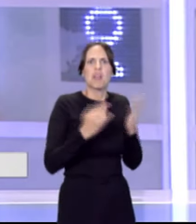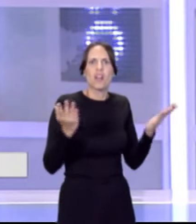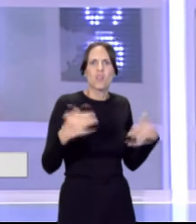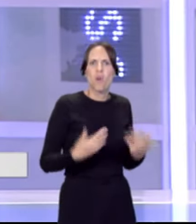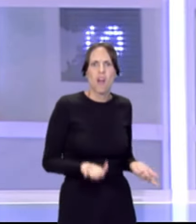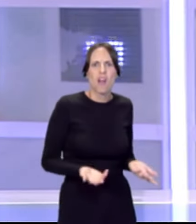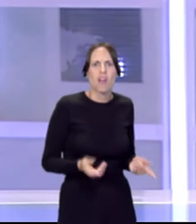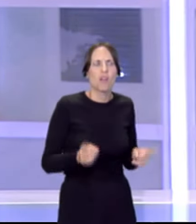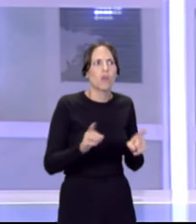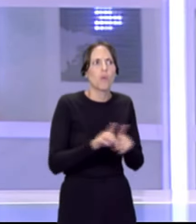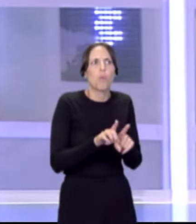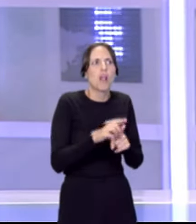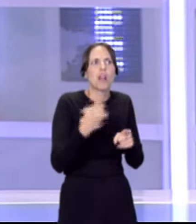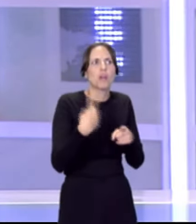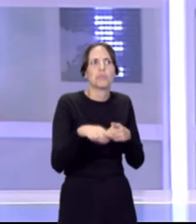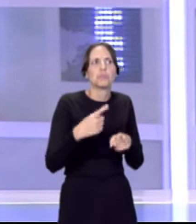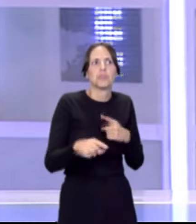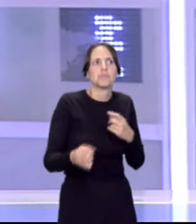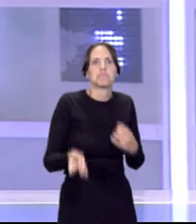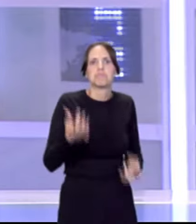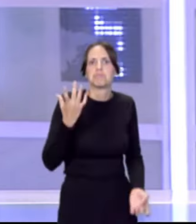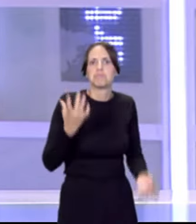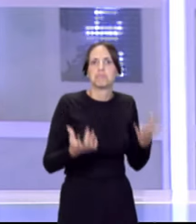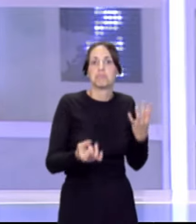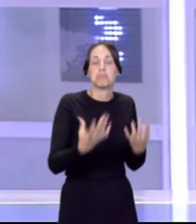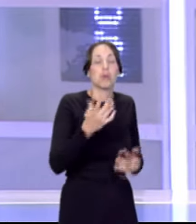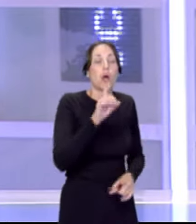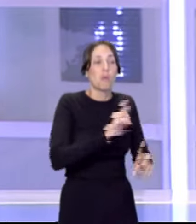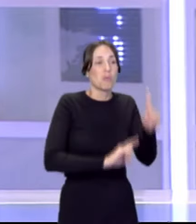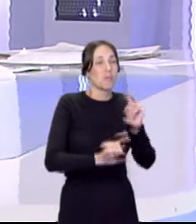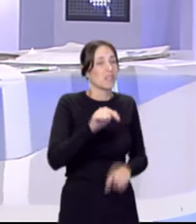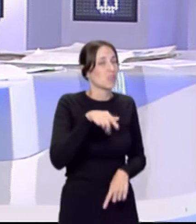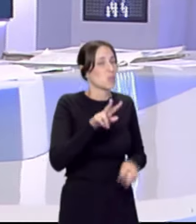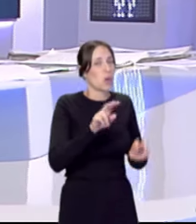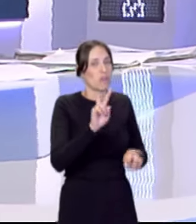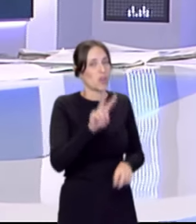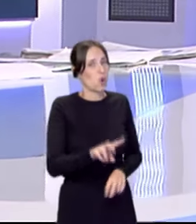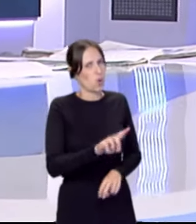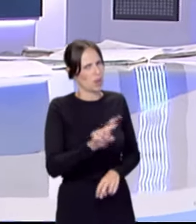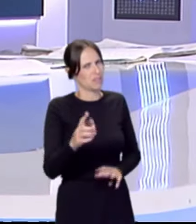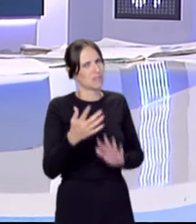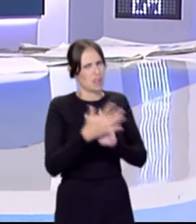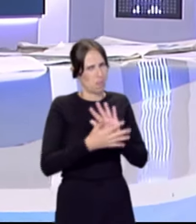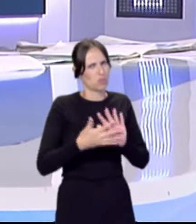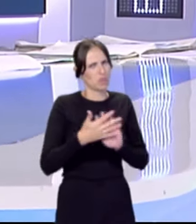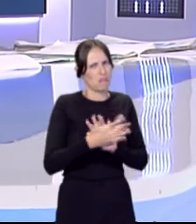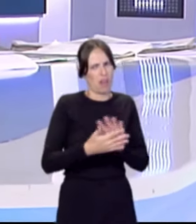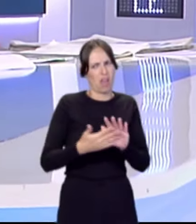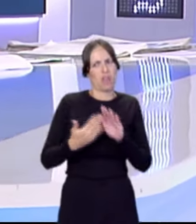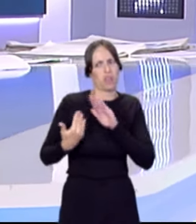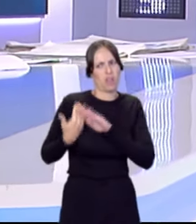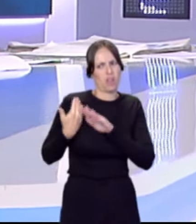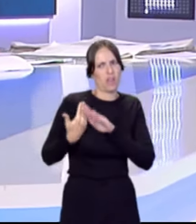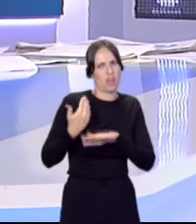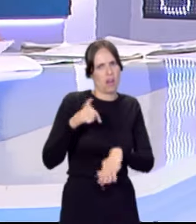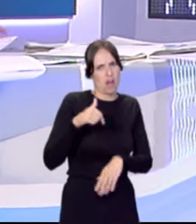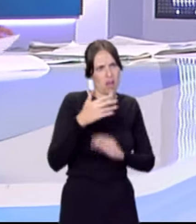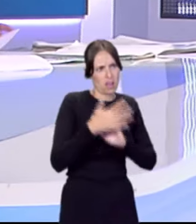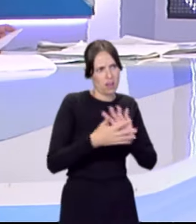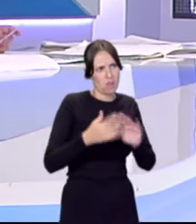improvisando, y estamos improvisando sobre un problema que no es nuevo. Ya lo hemos hablado muchísimas, infinitas veces aquí en esta misma mesa.